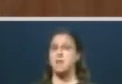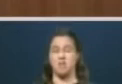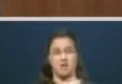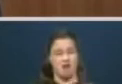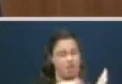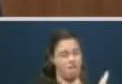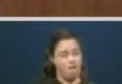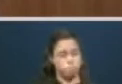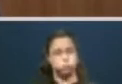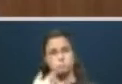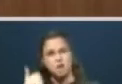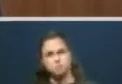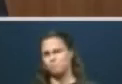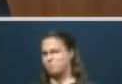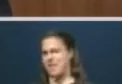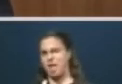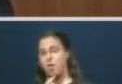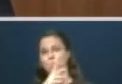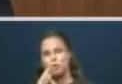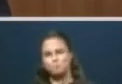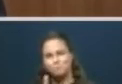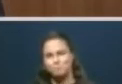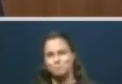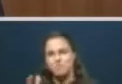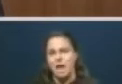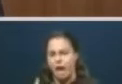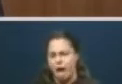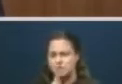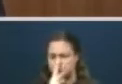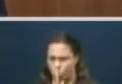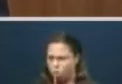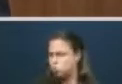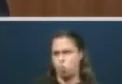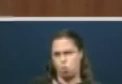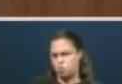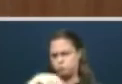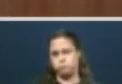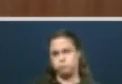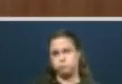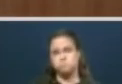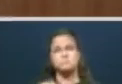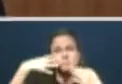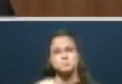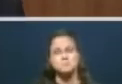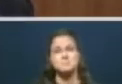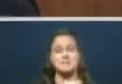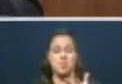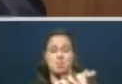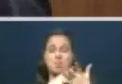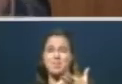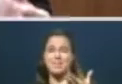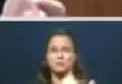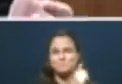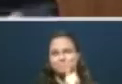y lo seguirá impulsando por lo tanto hasta el último día de esta legislatura lo hará en concreto a través de cinco líneas de trabajo